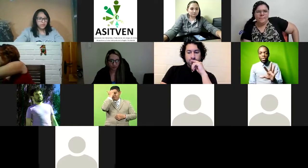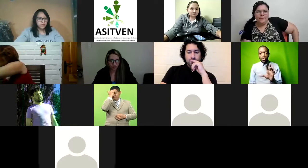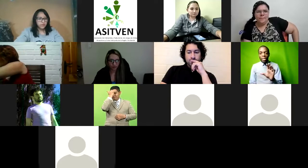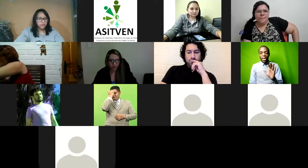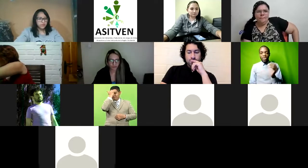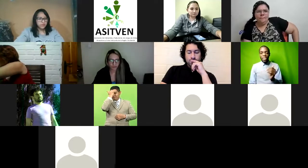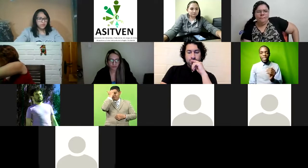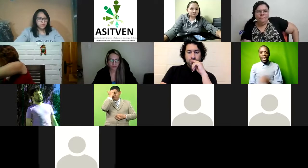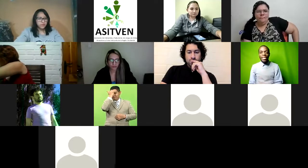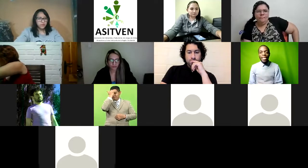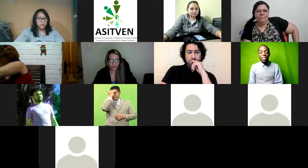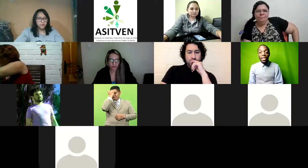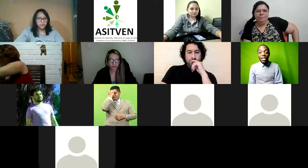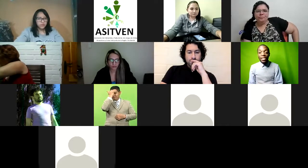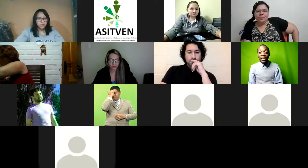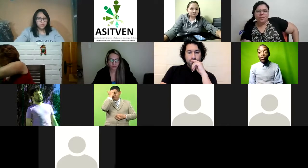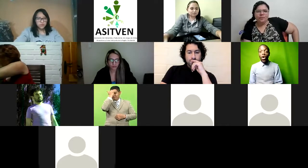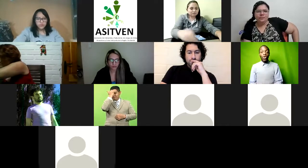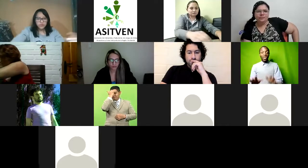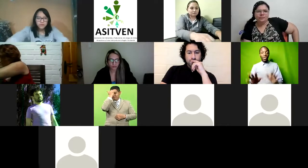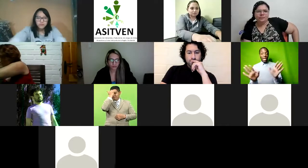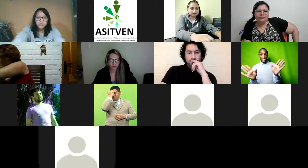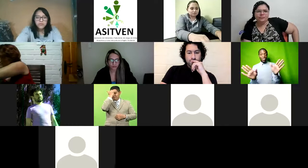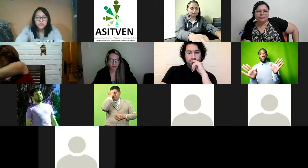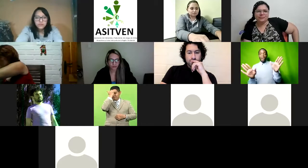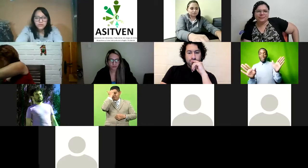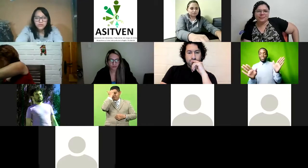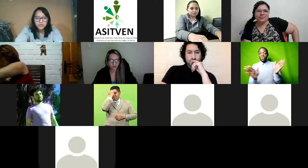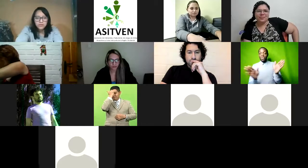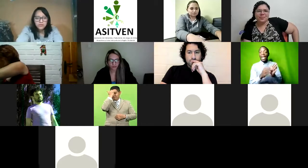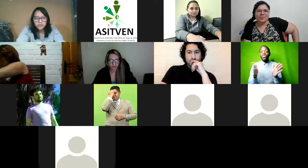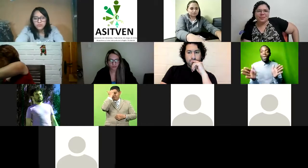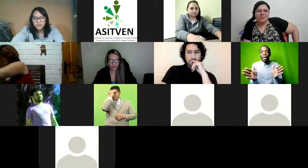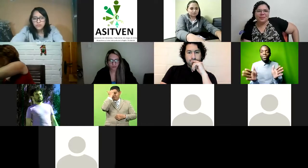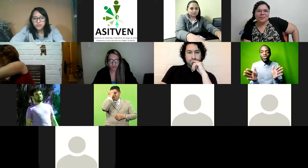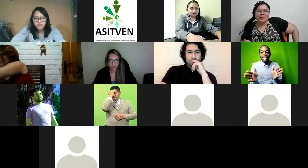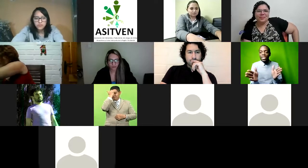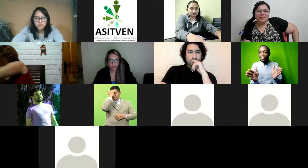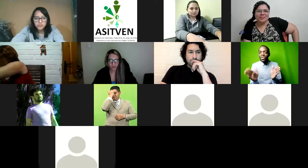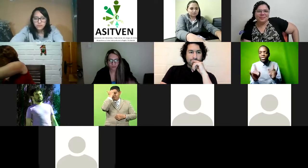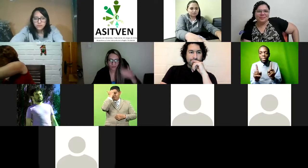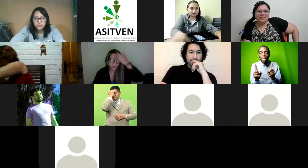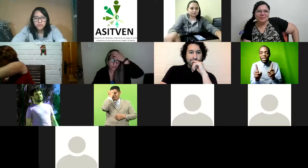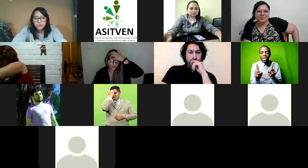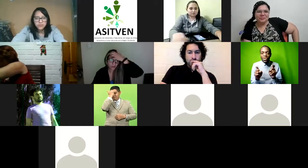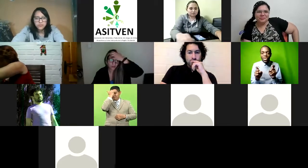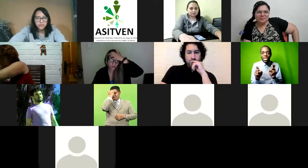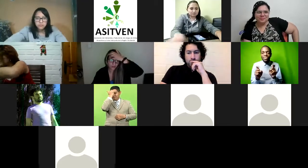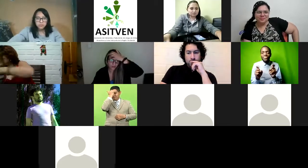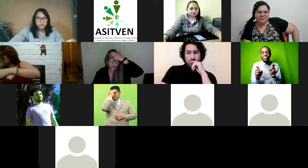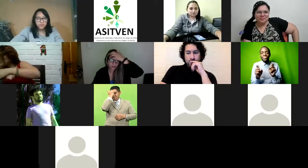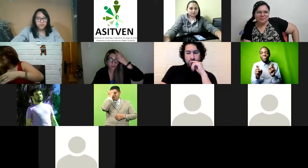alguna pregunta para entonces pasar a la siguiente parte del curso? O no sé si ustedes quieren una pausa. No sé si han hecho una pausa ustedes. No sé si es una pausa, ¿verdad? ¿O